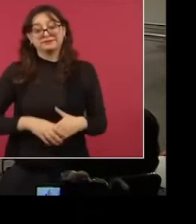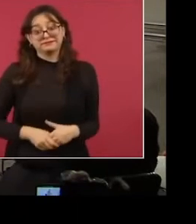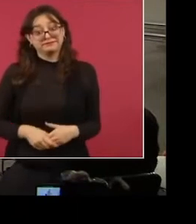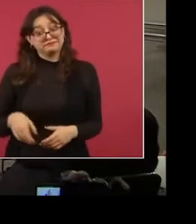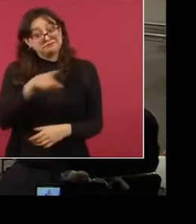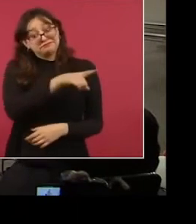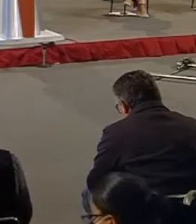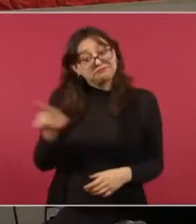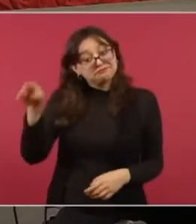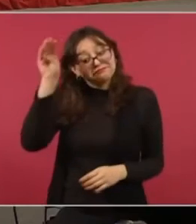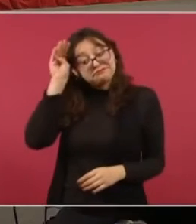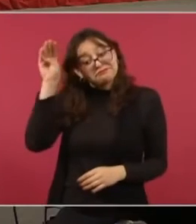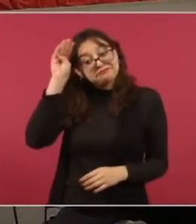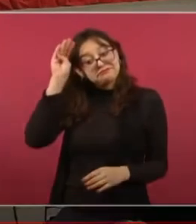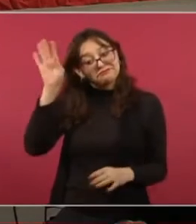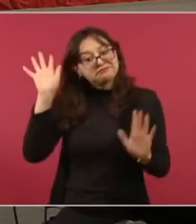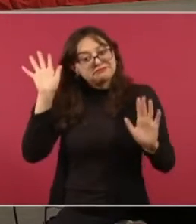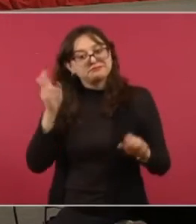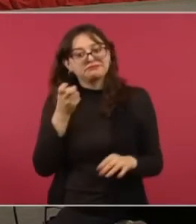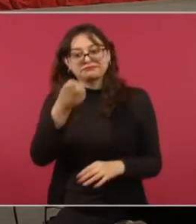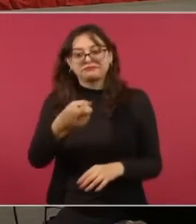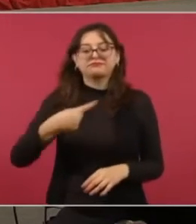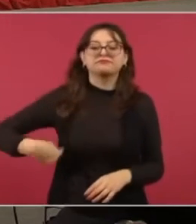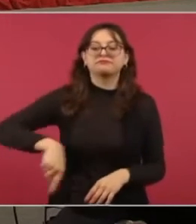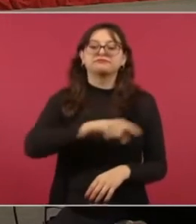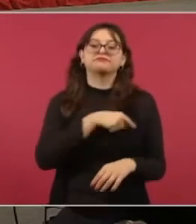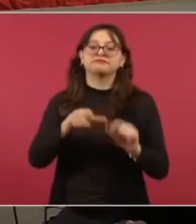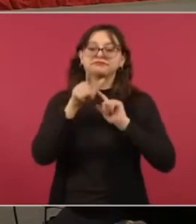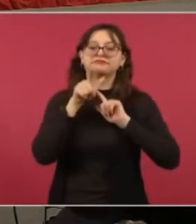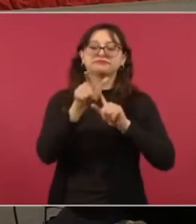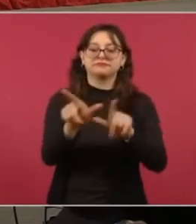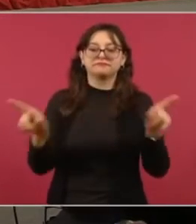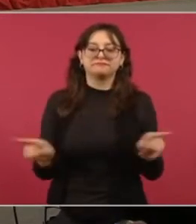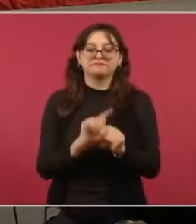seguir muy de cerca este tema. Es cuanto, señor presidente. Muchas gracias.